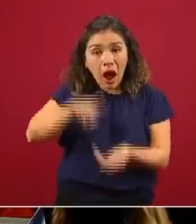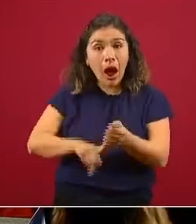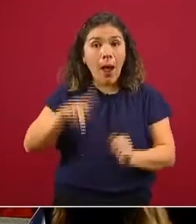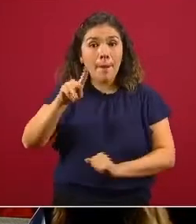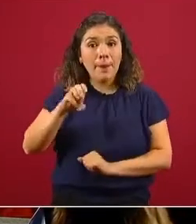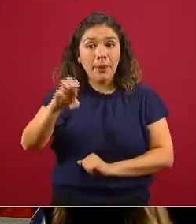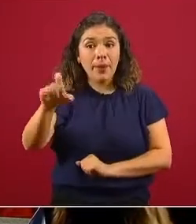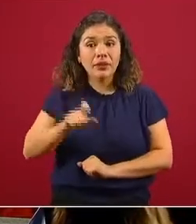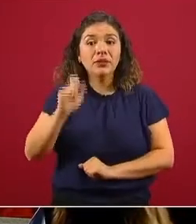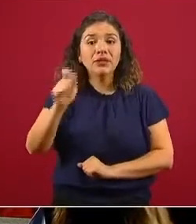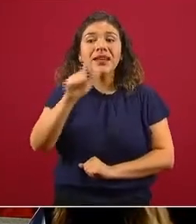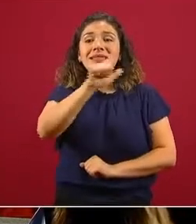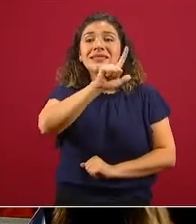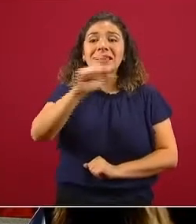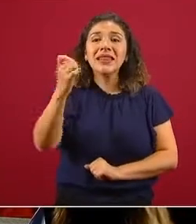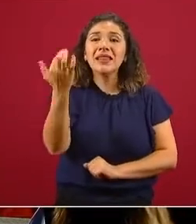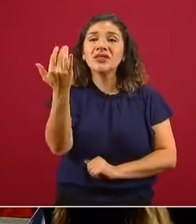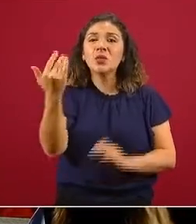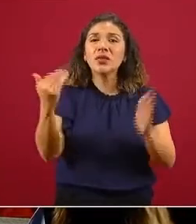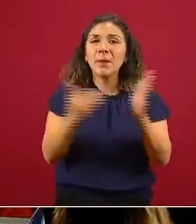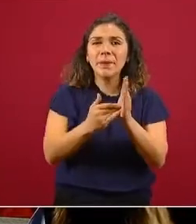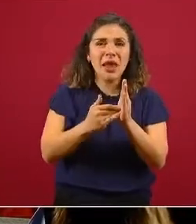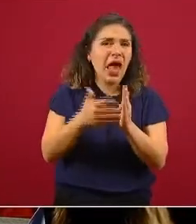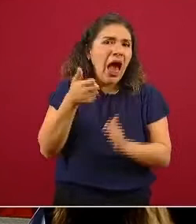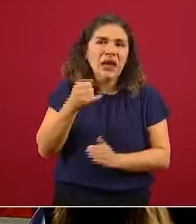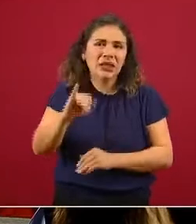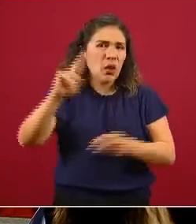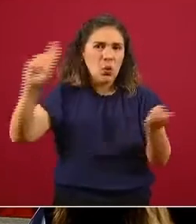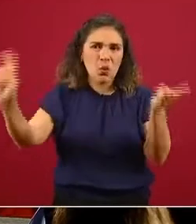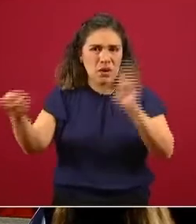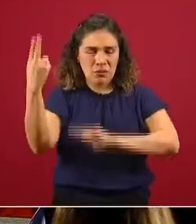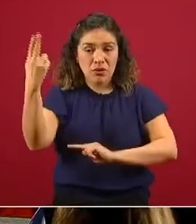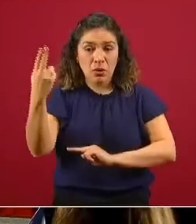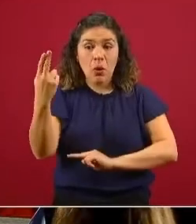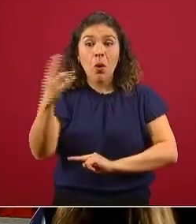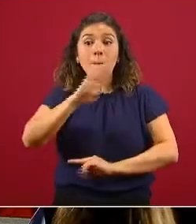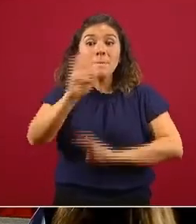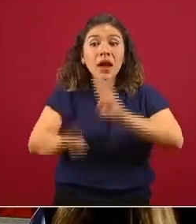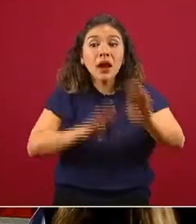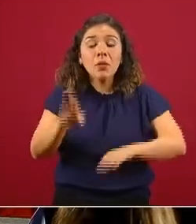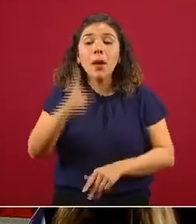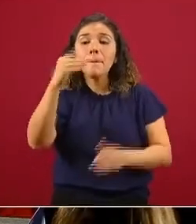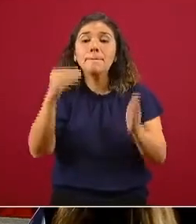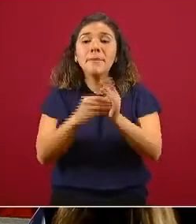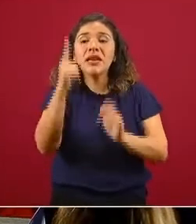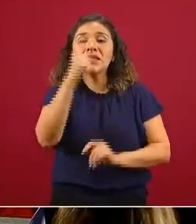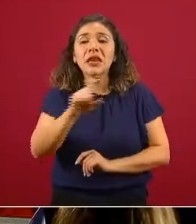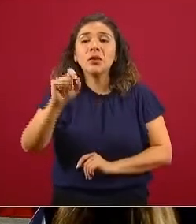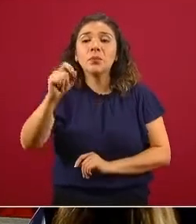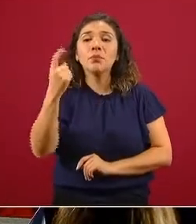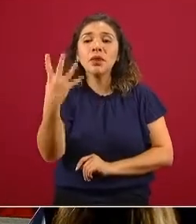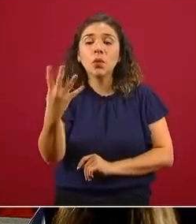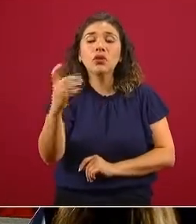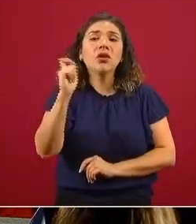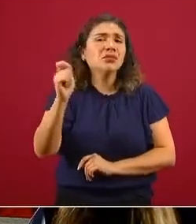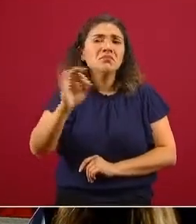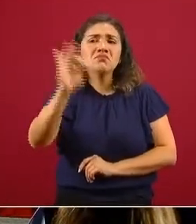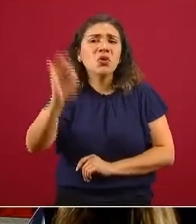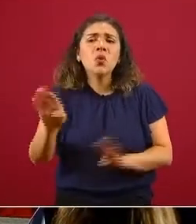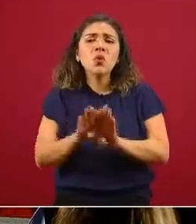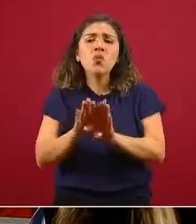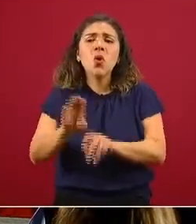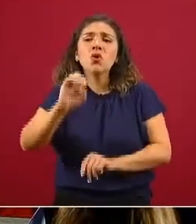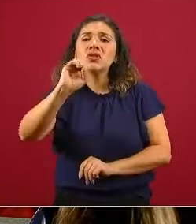Mexicanos de 750,000 como universo, fallecido 1,124 de un porcentaje